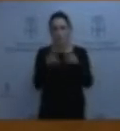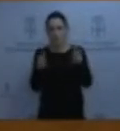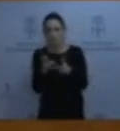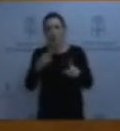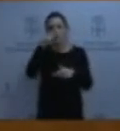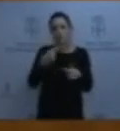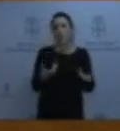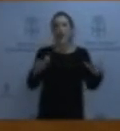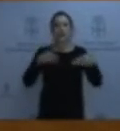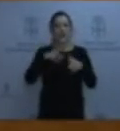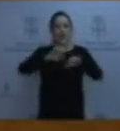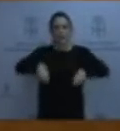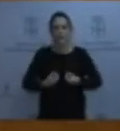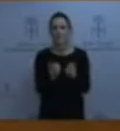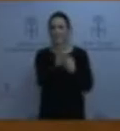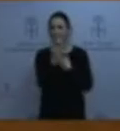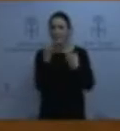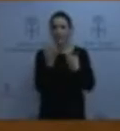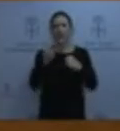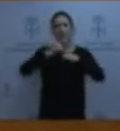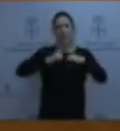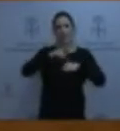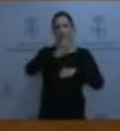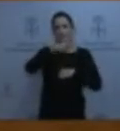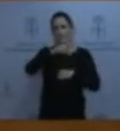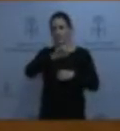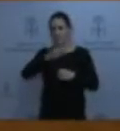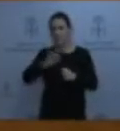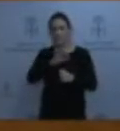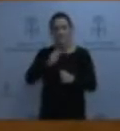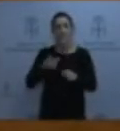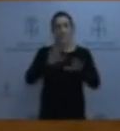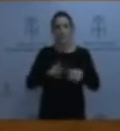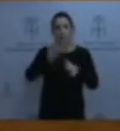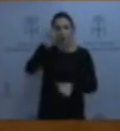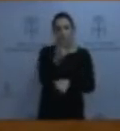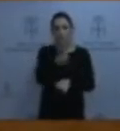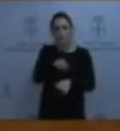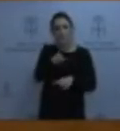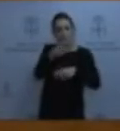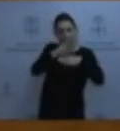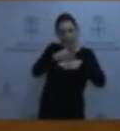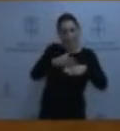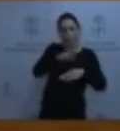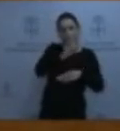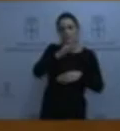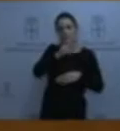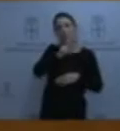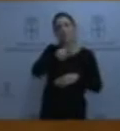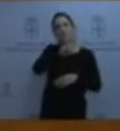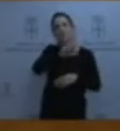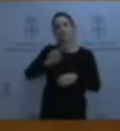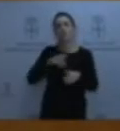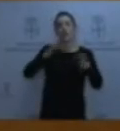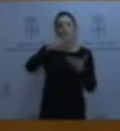no se entiende sin Sidesa. De la misma manera que Xixón no se entiende sin sus astilleros. La fábrica de armas de Oviedo, por otra parte, organiza gran parte